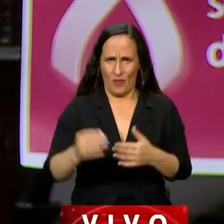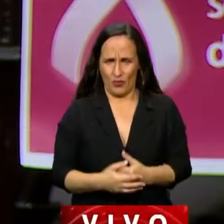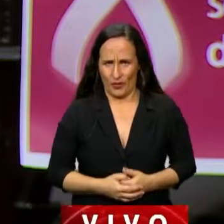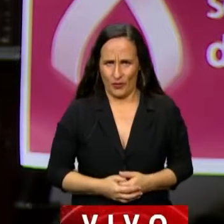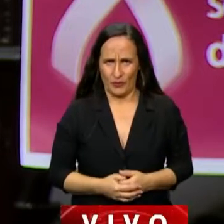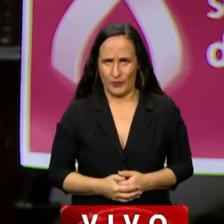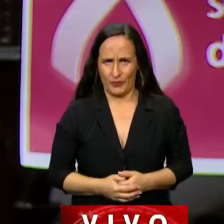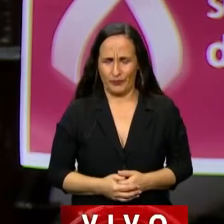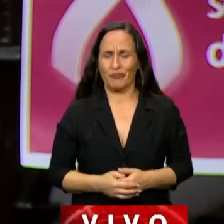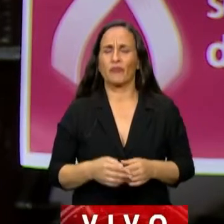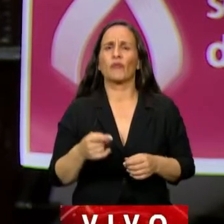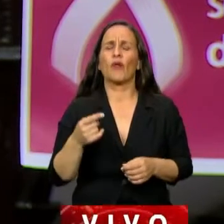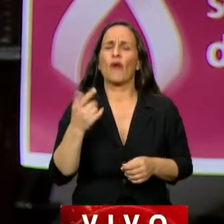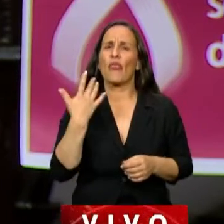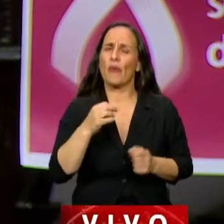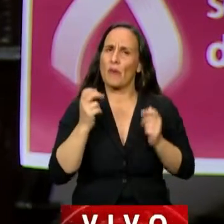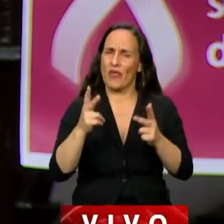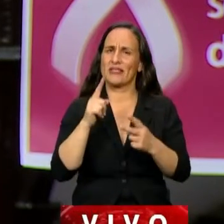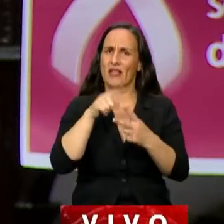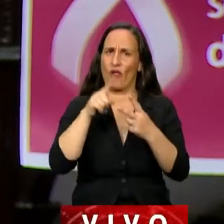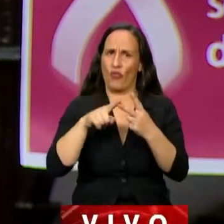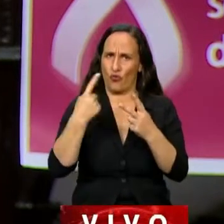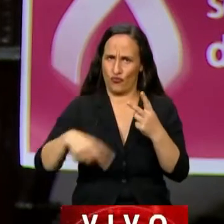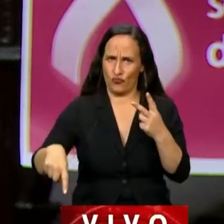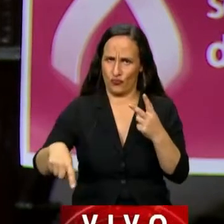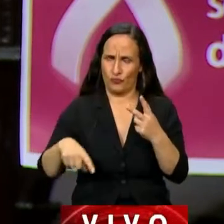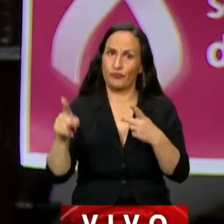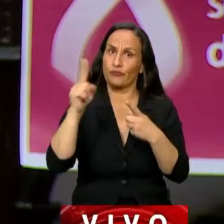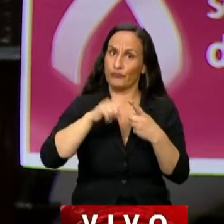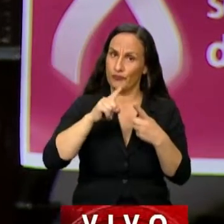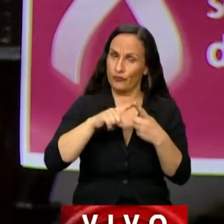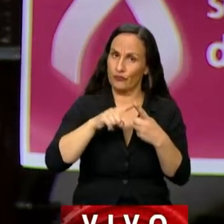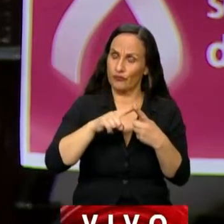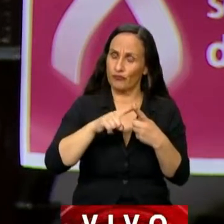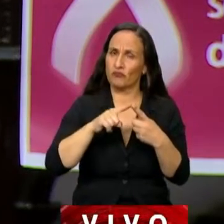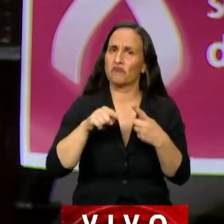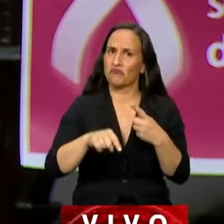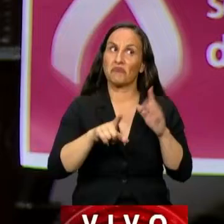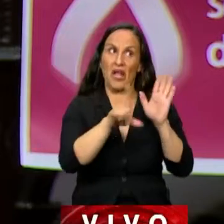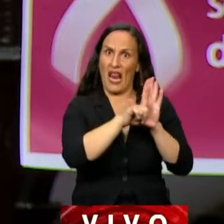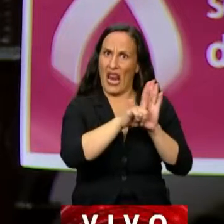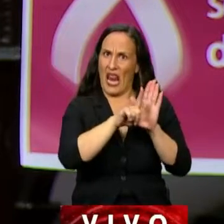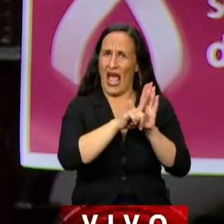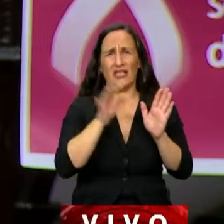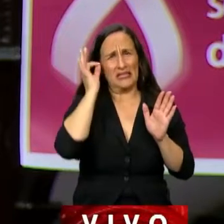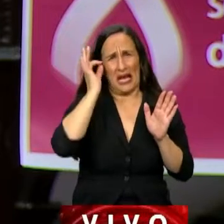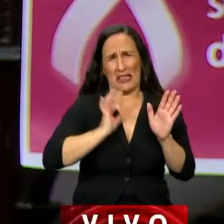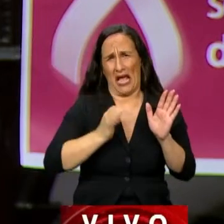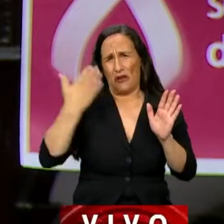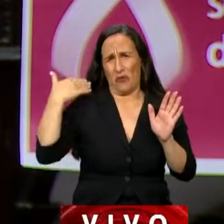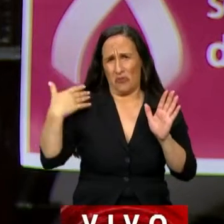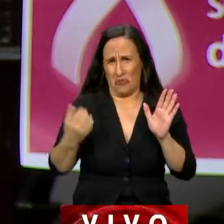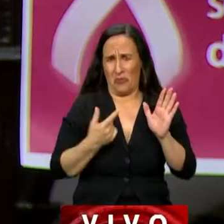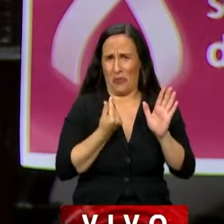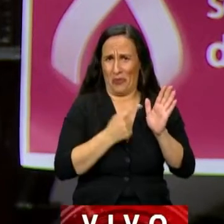amerita dos lecturas. La primera, viendo que estamos actualizando una ley que lleva más de 30 años